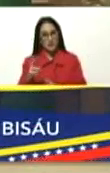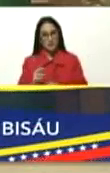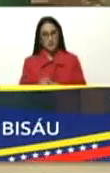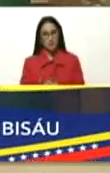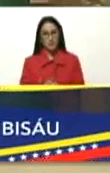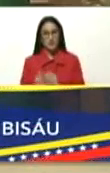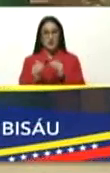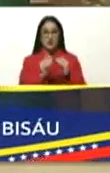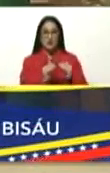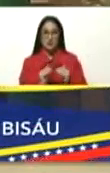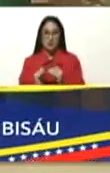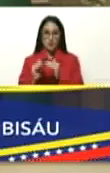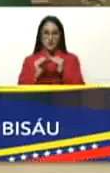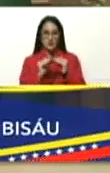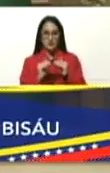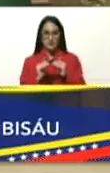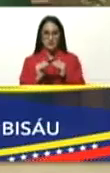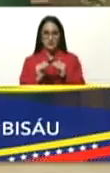en la igualdad,